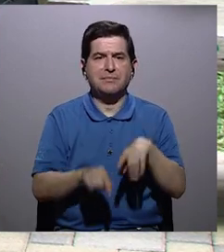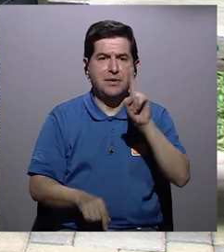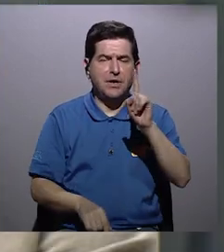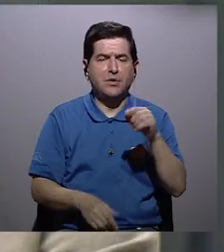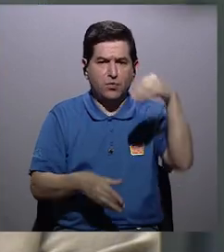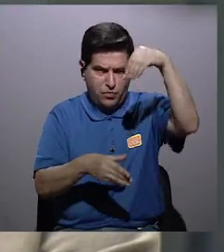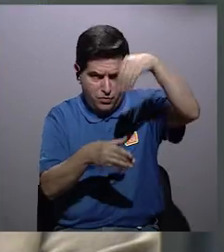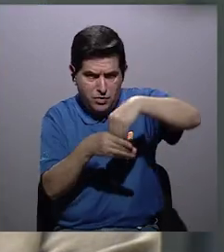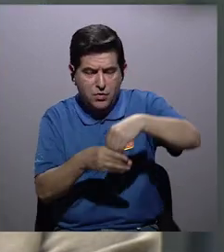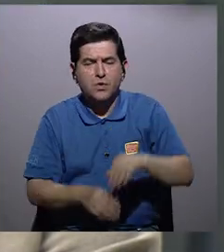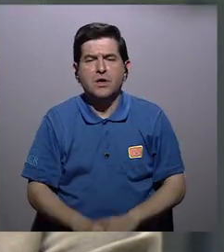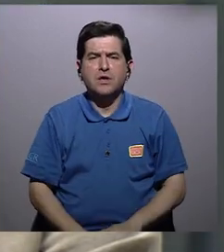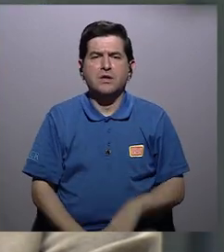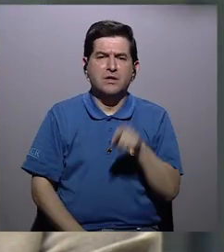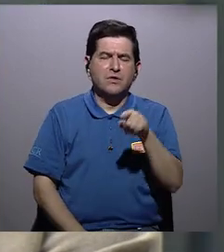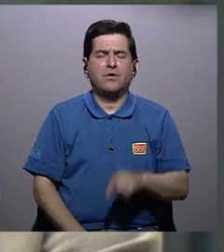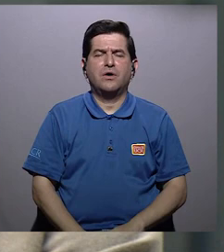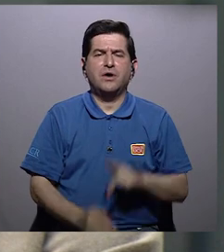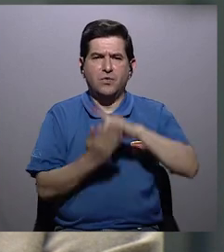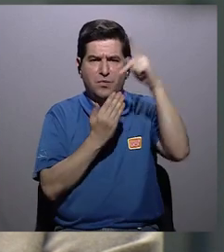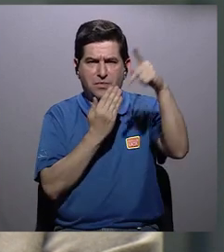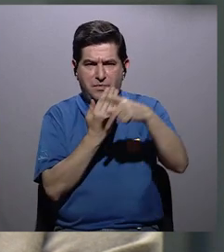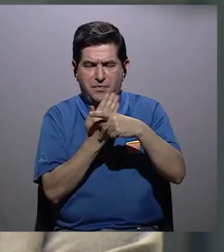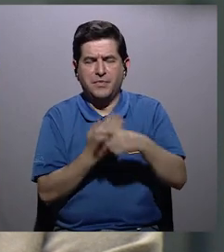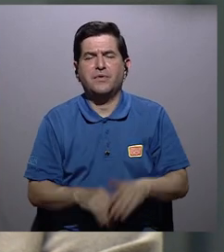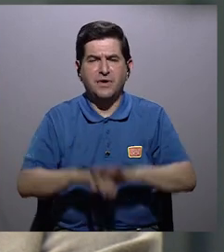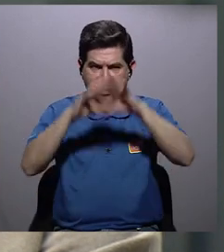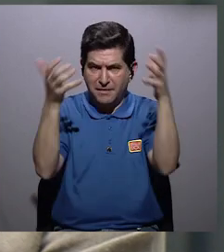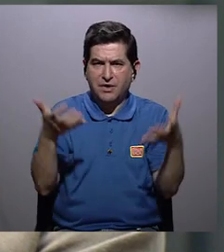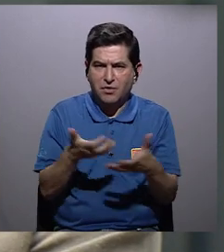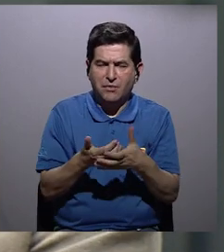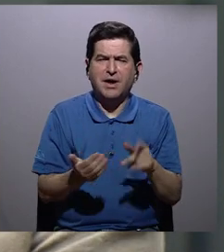Tal vez si nos puedan como comentar un poco